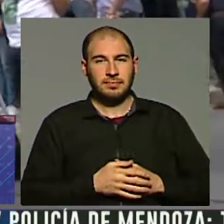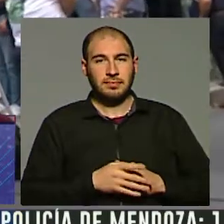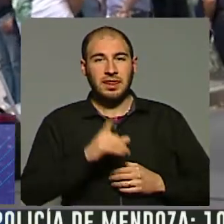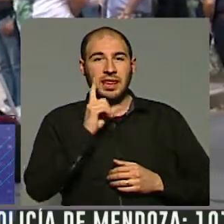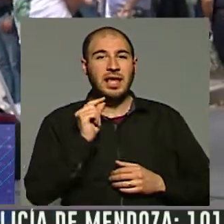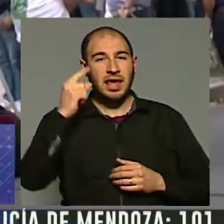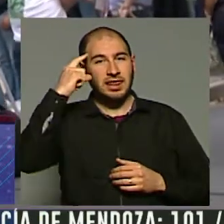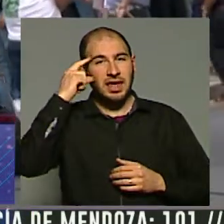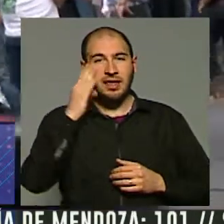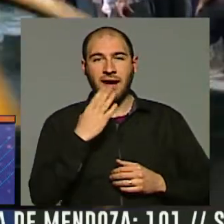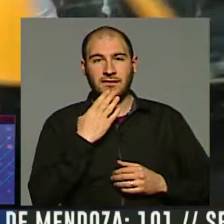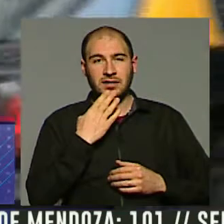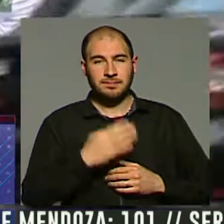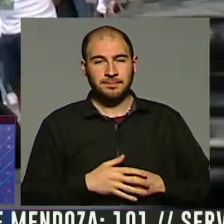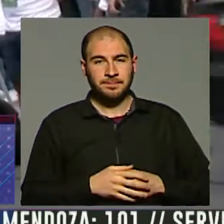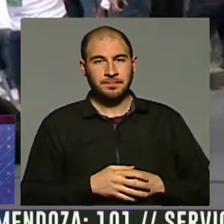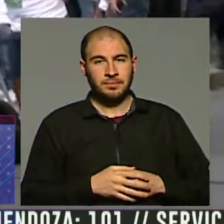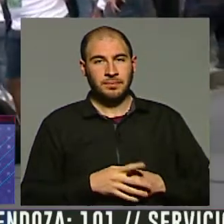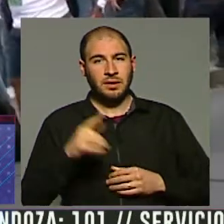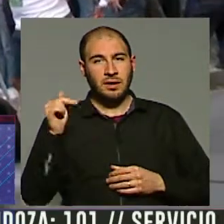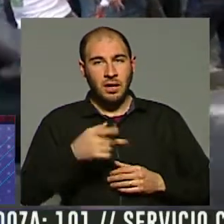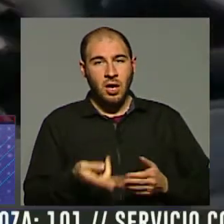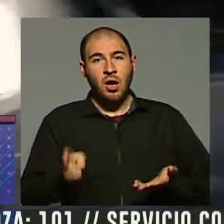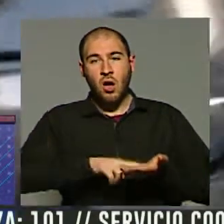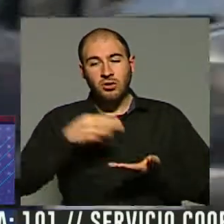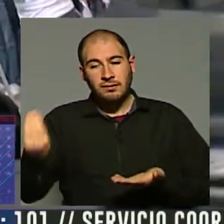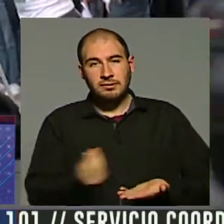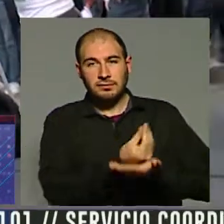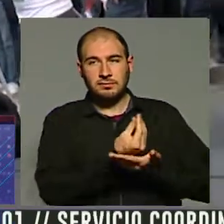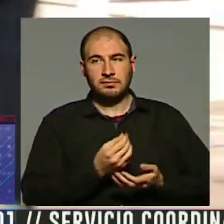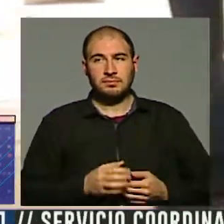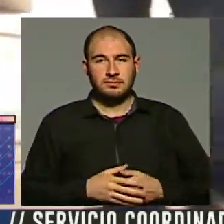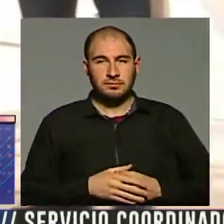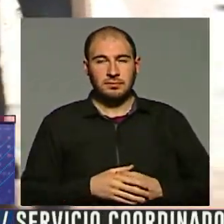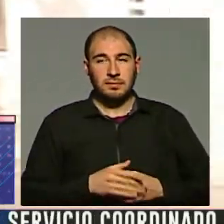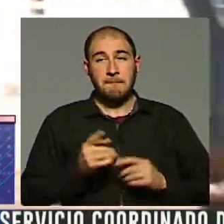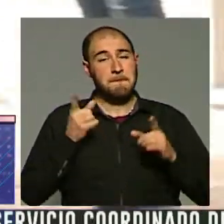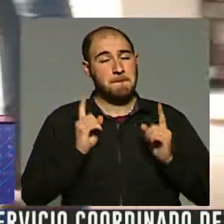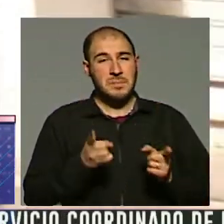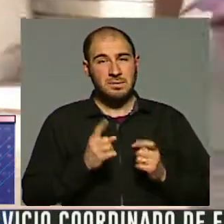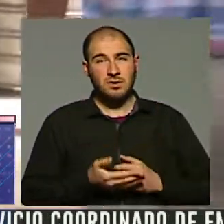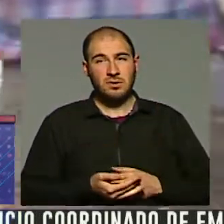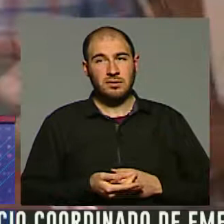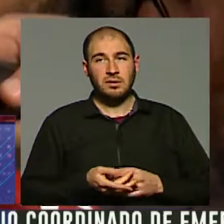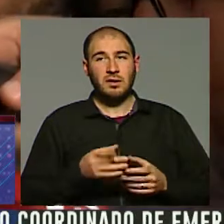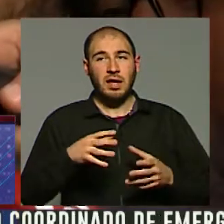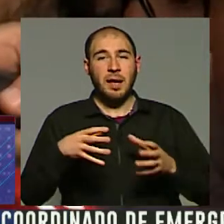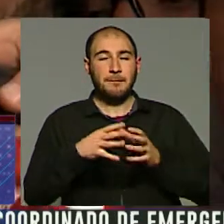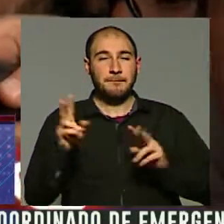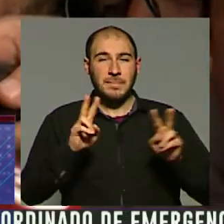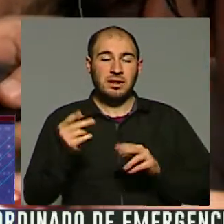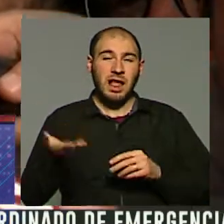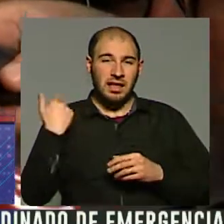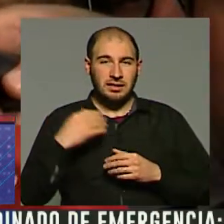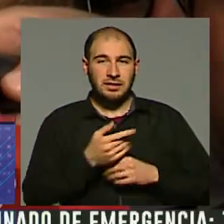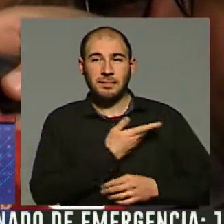10 de abril. ¿Sí? De esta forma se repone y vuelve a cómo se encontraba de forma partidaria anteriormente con la